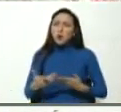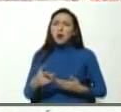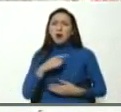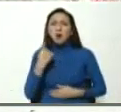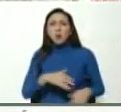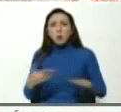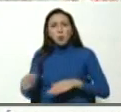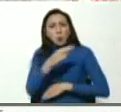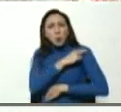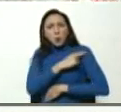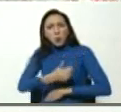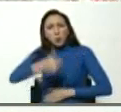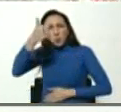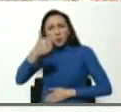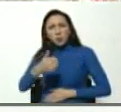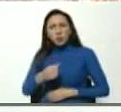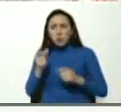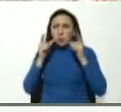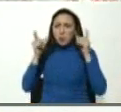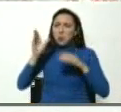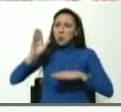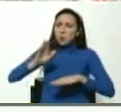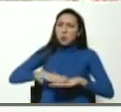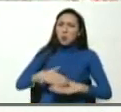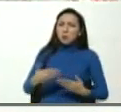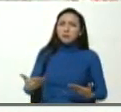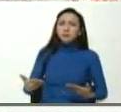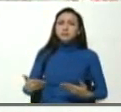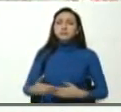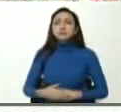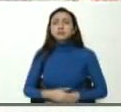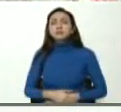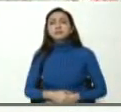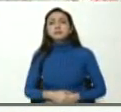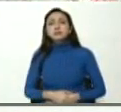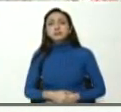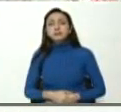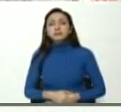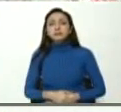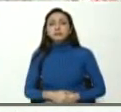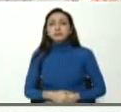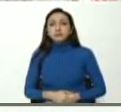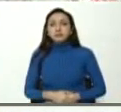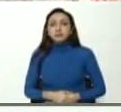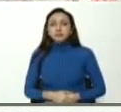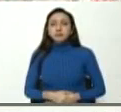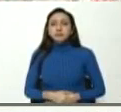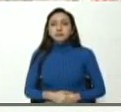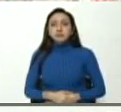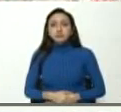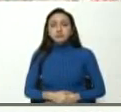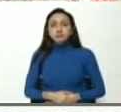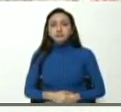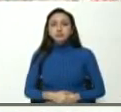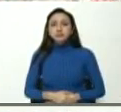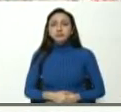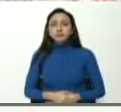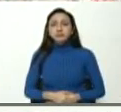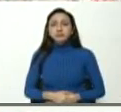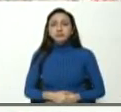repentino de la pérdida del general en jefe gobernador garcía carneiro